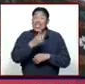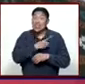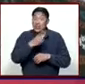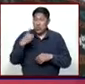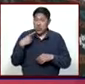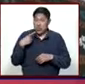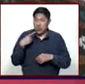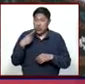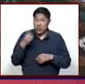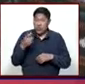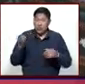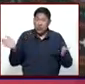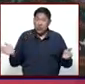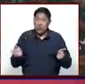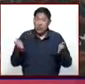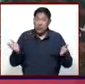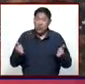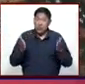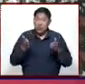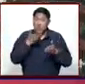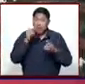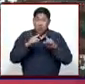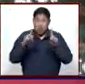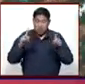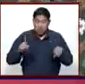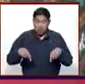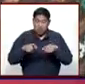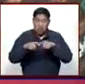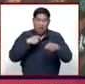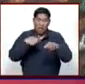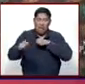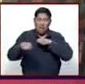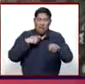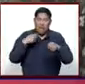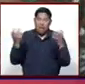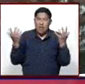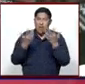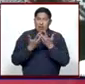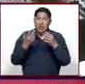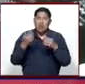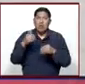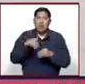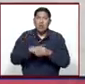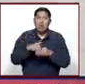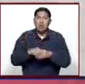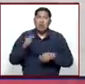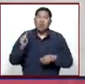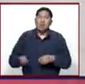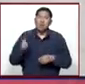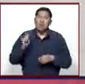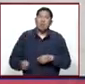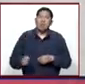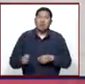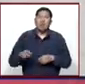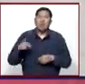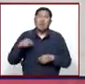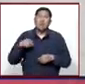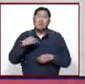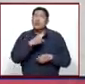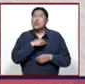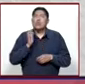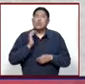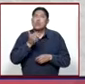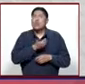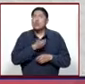romper papeletas si el gobierno intenta juntar el referendo con la elección judicial. Nuestra postura en el